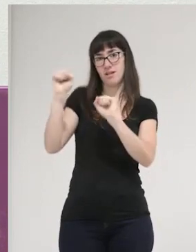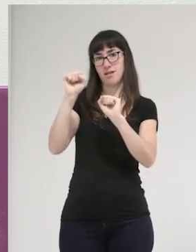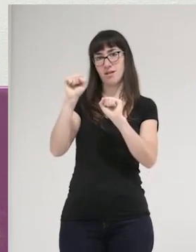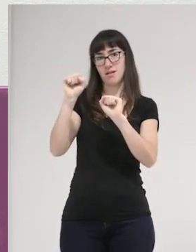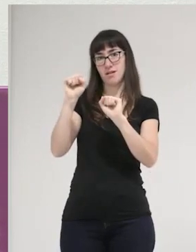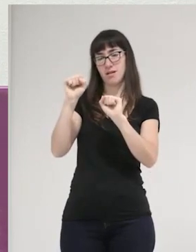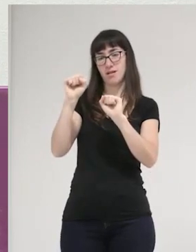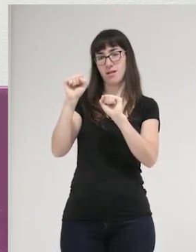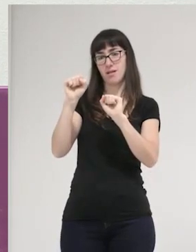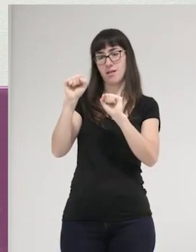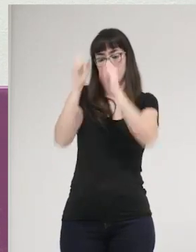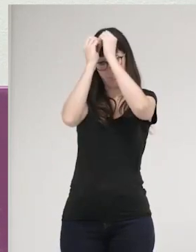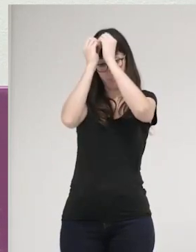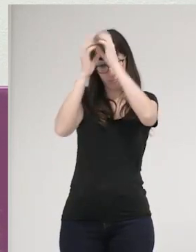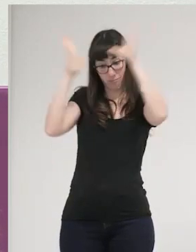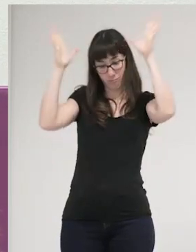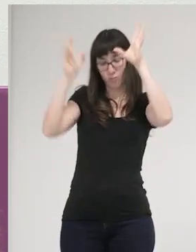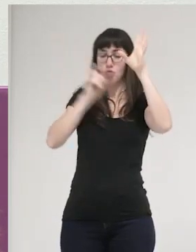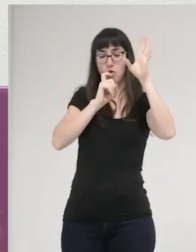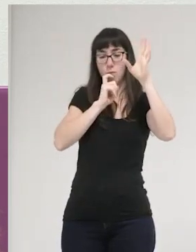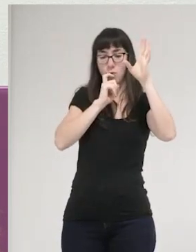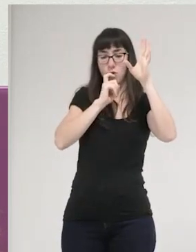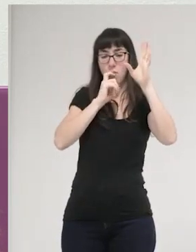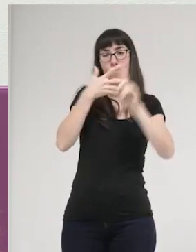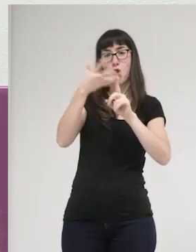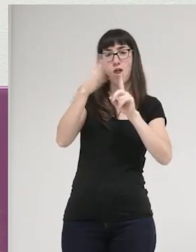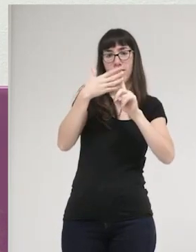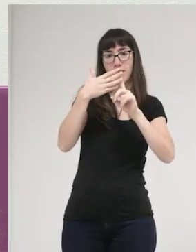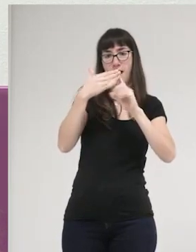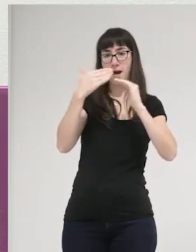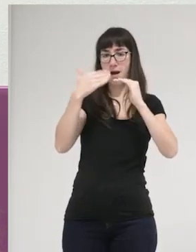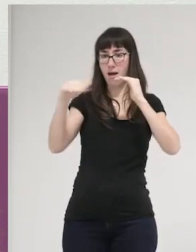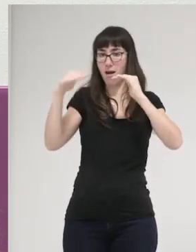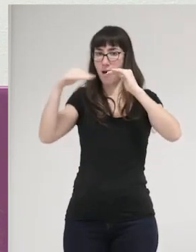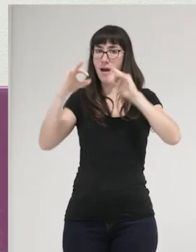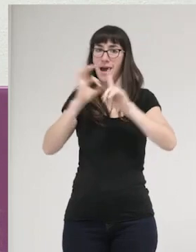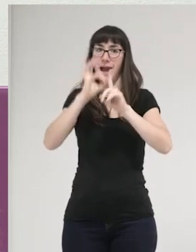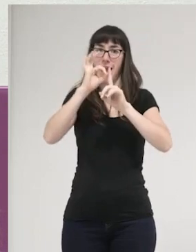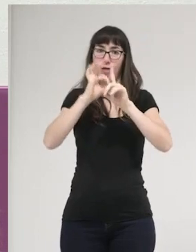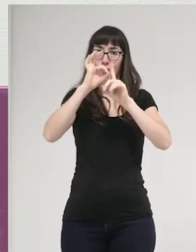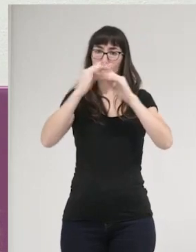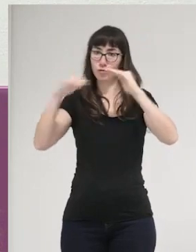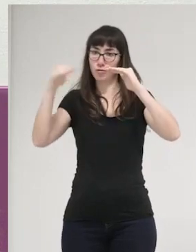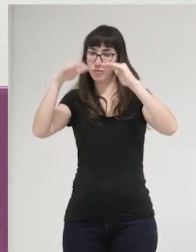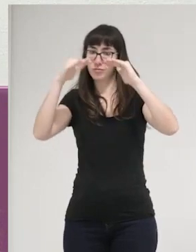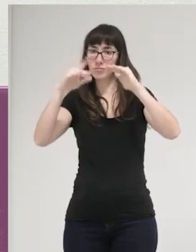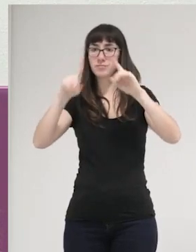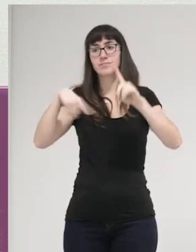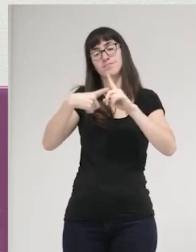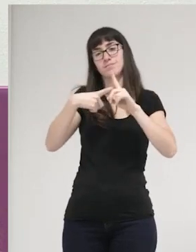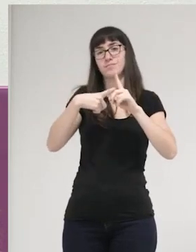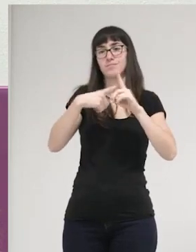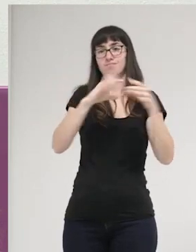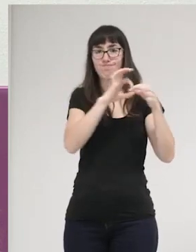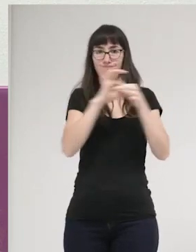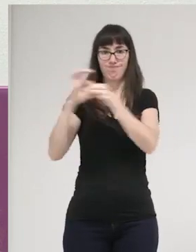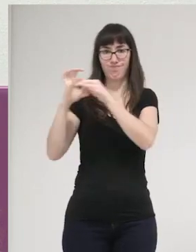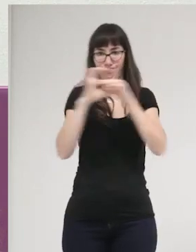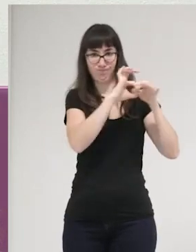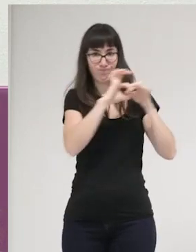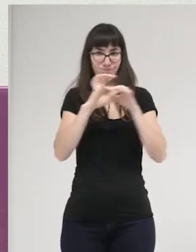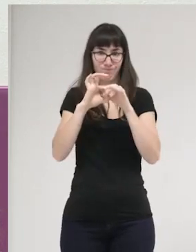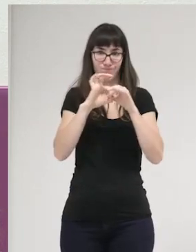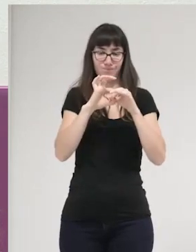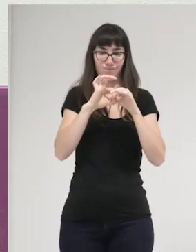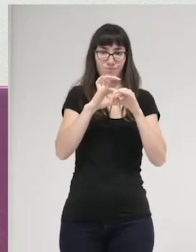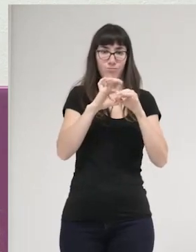pensarla desde graduar las violencias para prevenir la victimización, pero también preservar la proporcionalidad. Creo que las violencias tienen